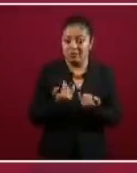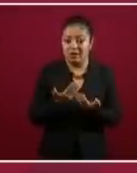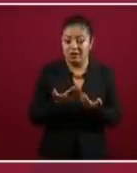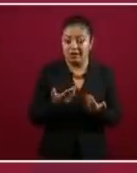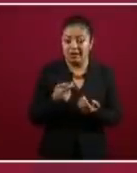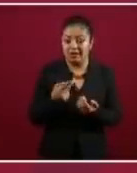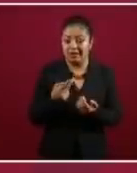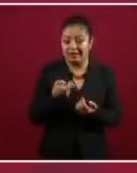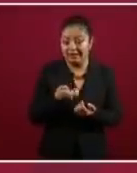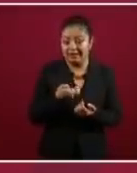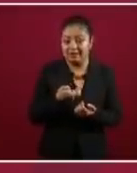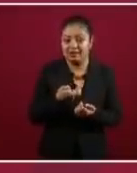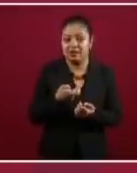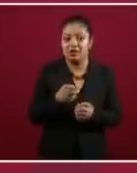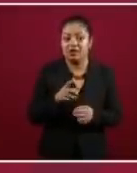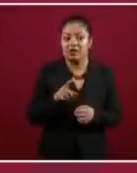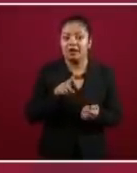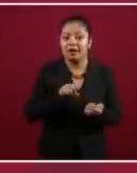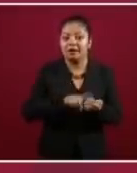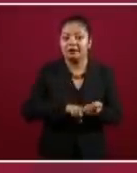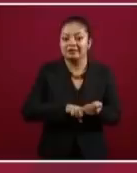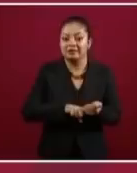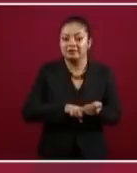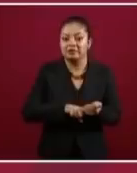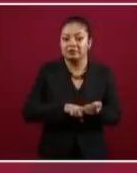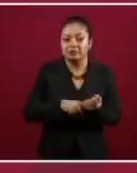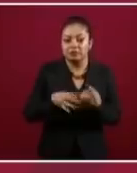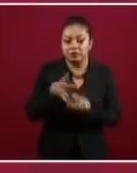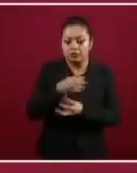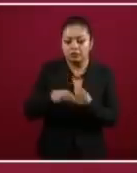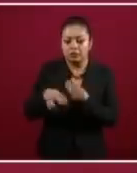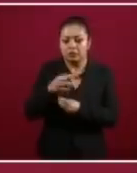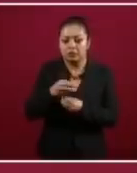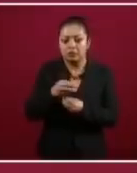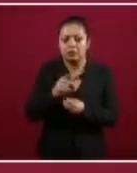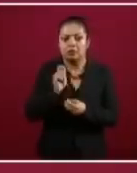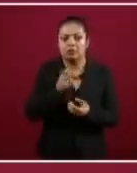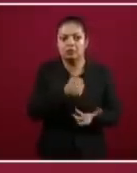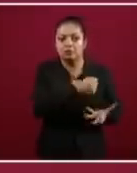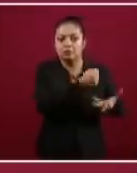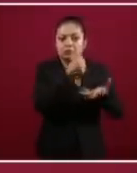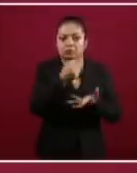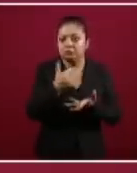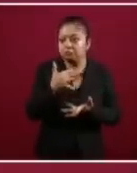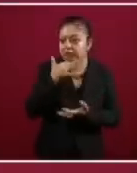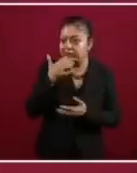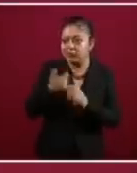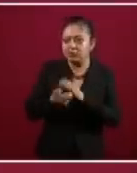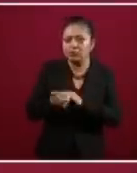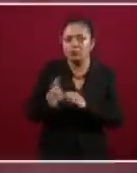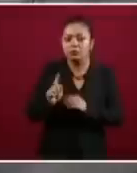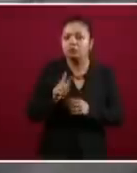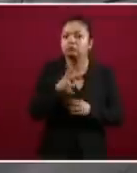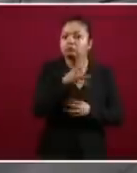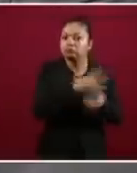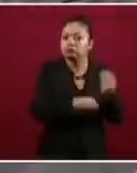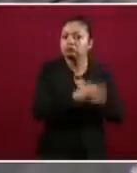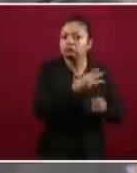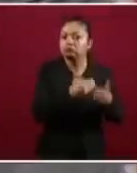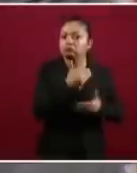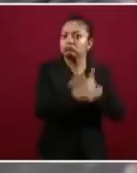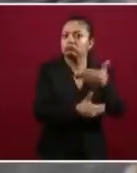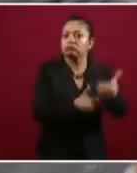se liberan fondos, mucho dinero, cuando no hay corrupción, para